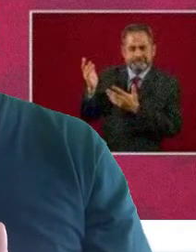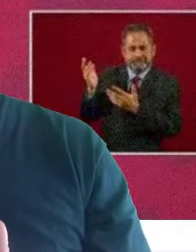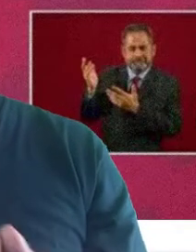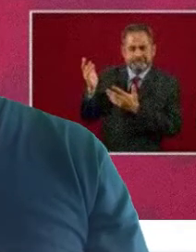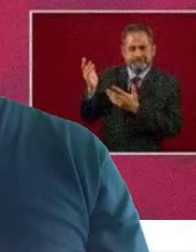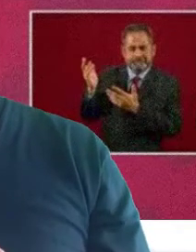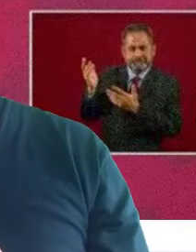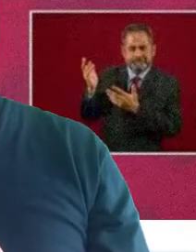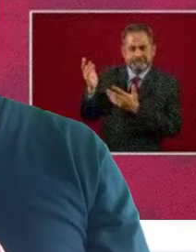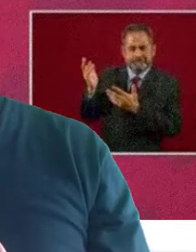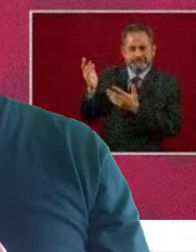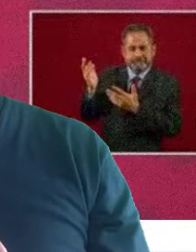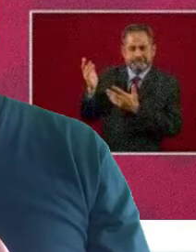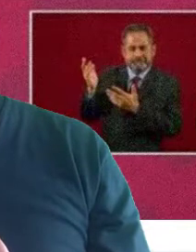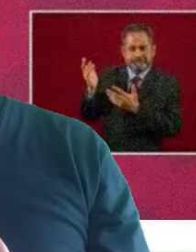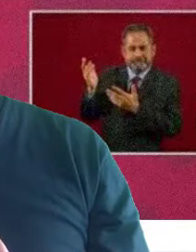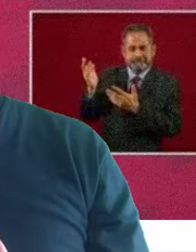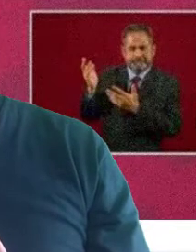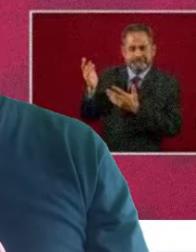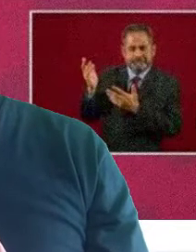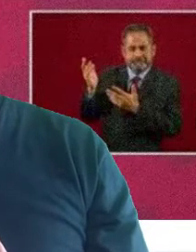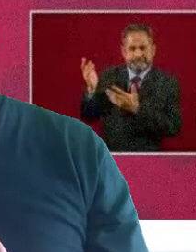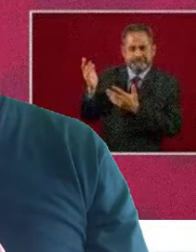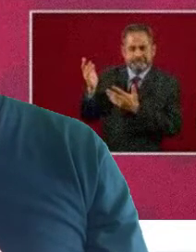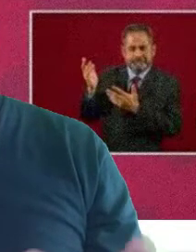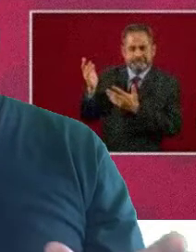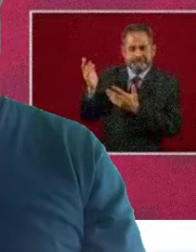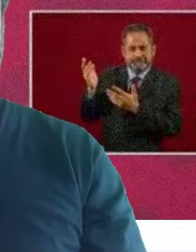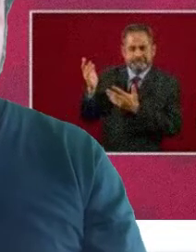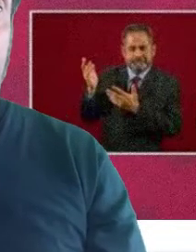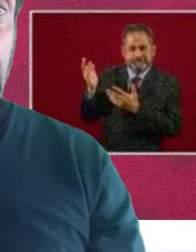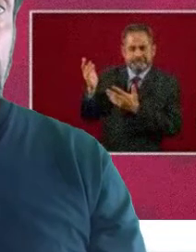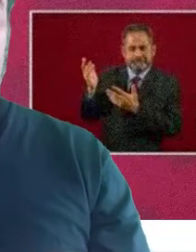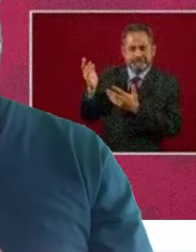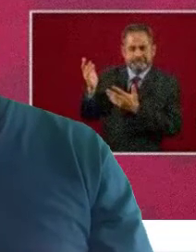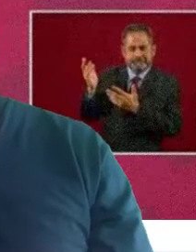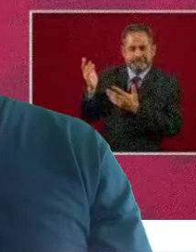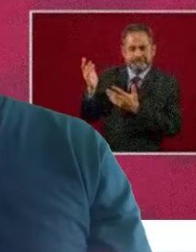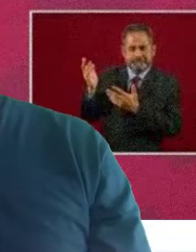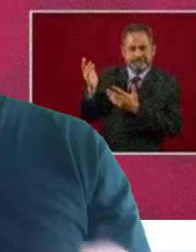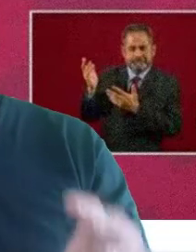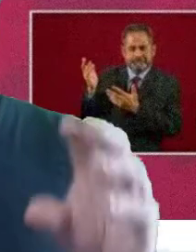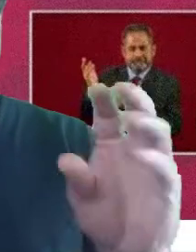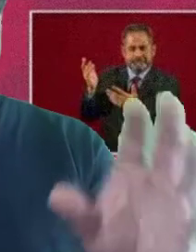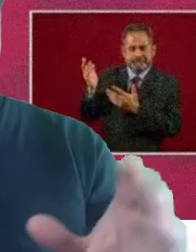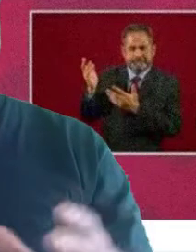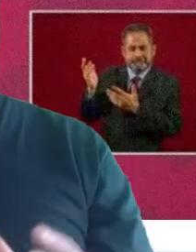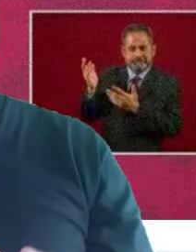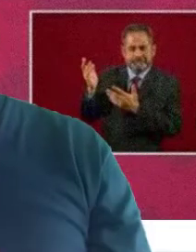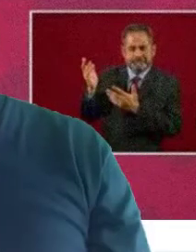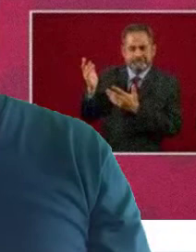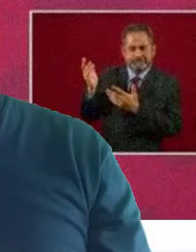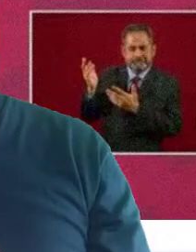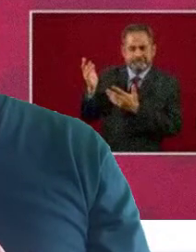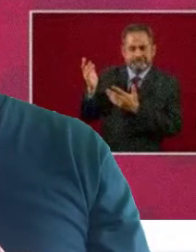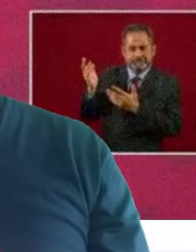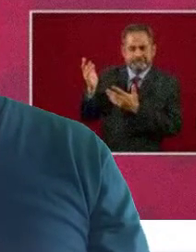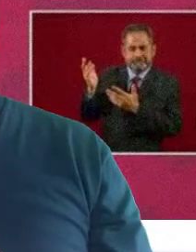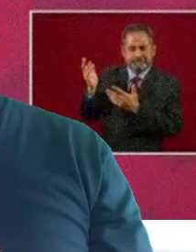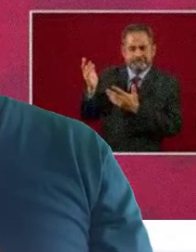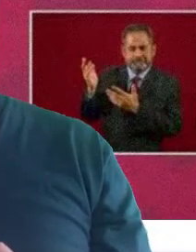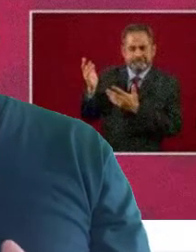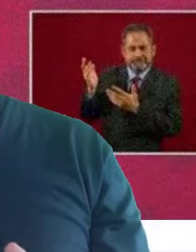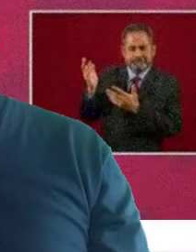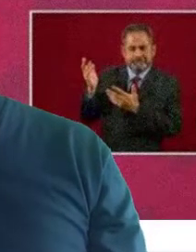presidente porque además después de traigo fragmentos que no fue con dirigido preguntado por la derecha